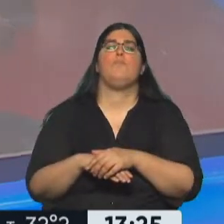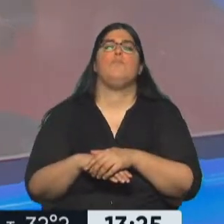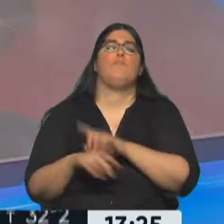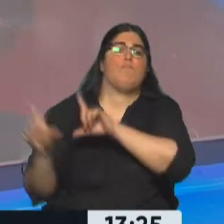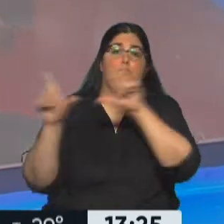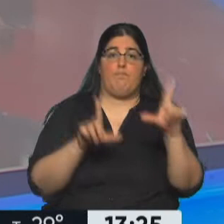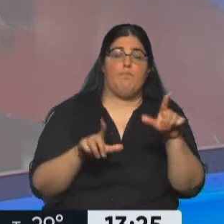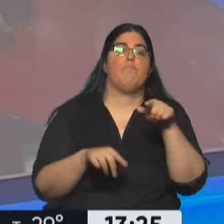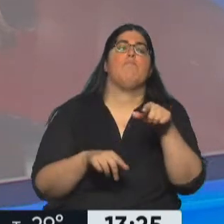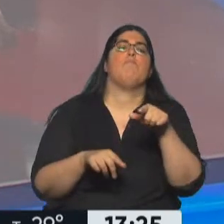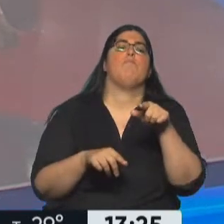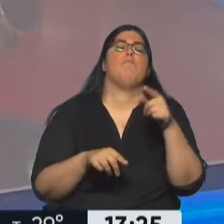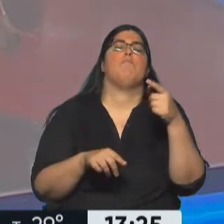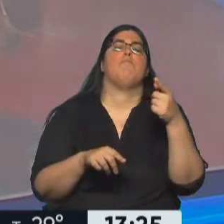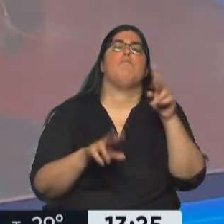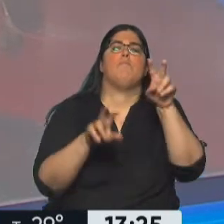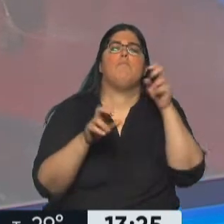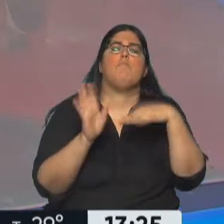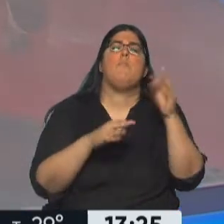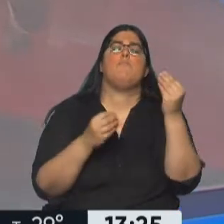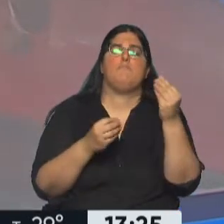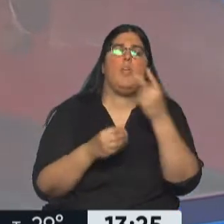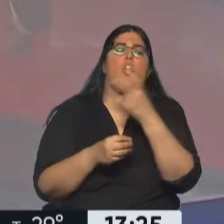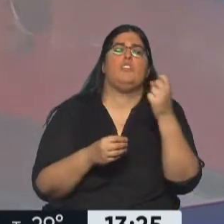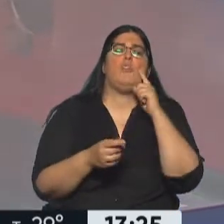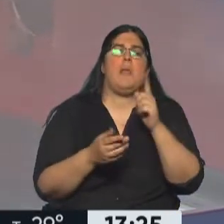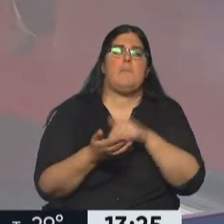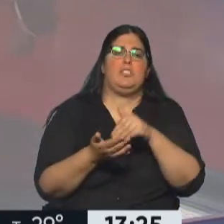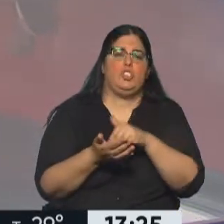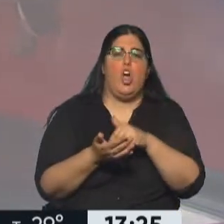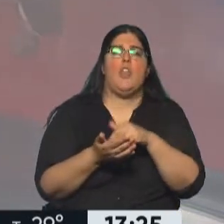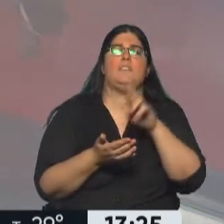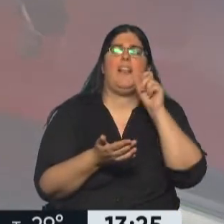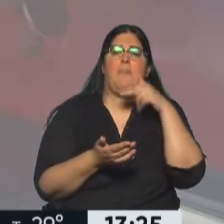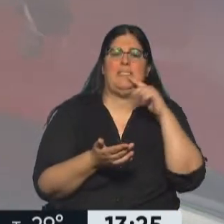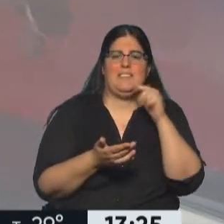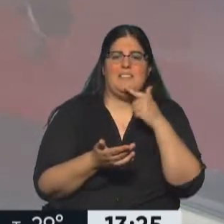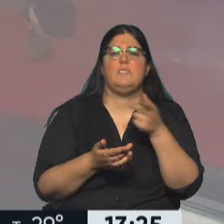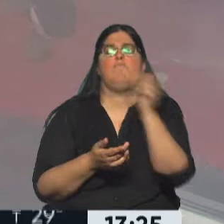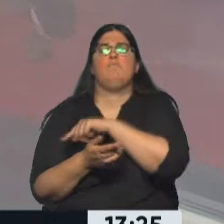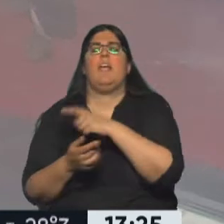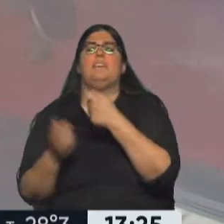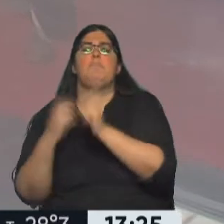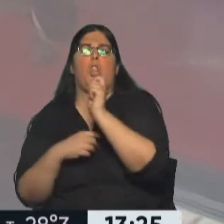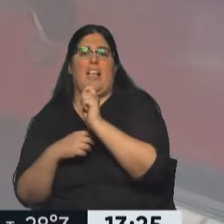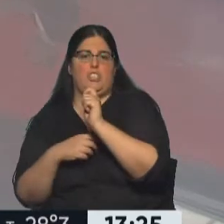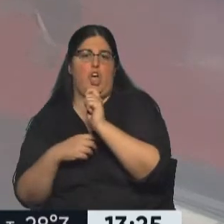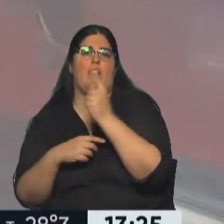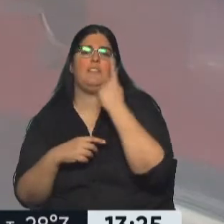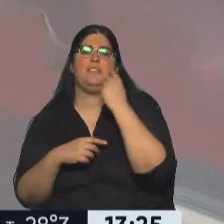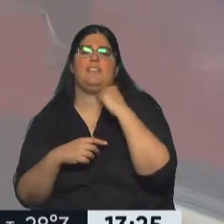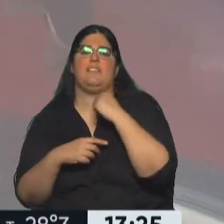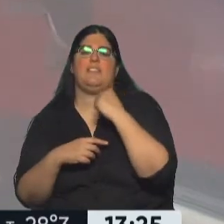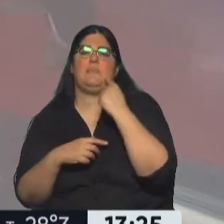Había otros ingresos, 2.000 millones en remesas y exportaciones de otros bienes, 1.344. Estas eran las fuentes de ingresos de divisas